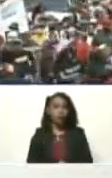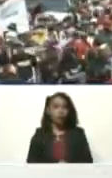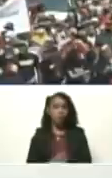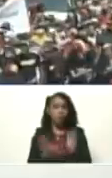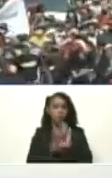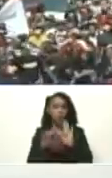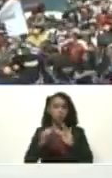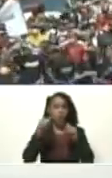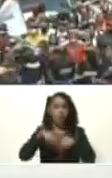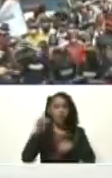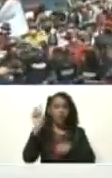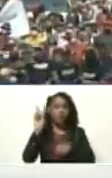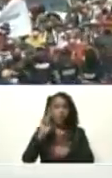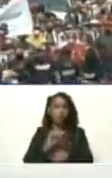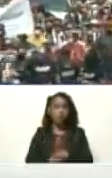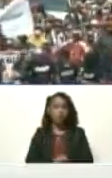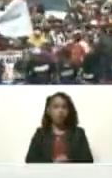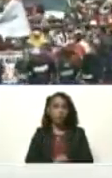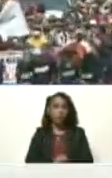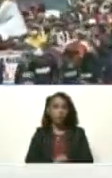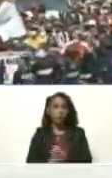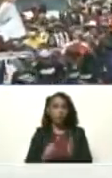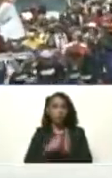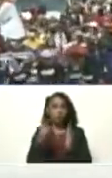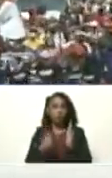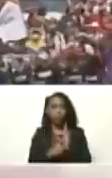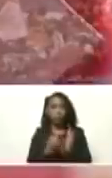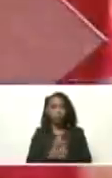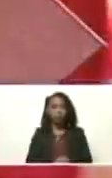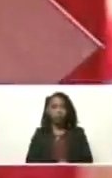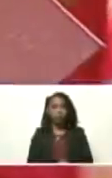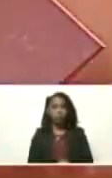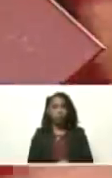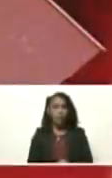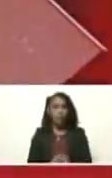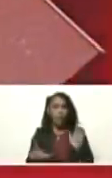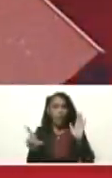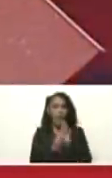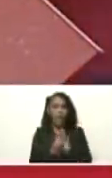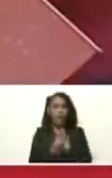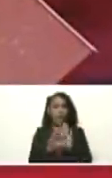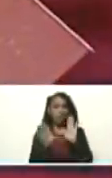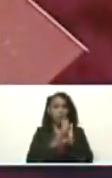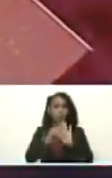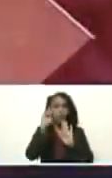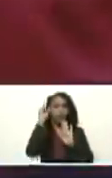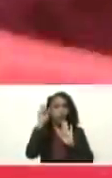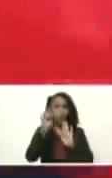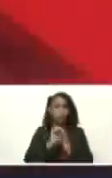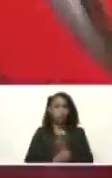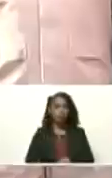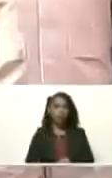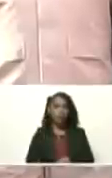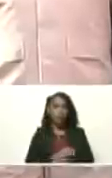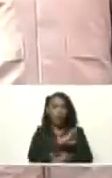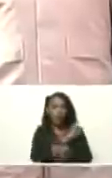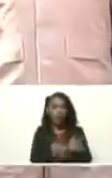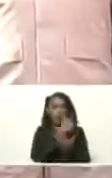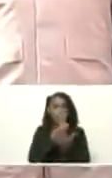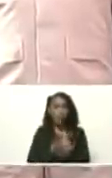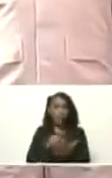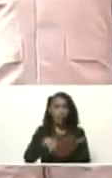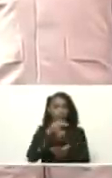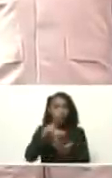Constituyente de Venezuela, plenipotenciaria, la ley constitucional de la Fuerza Armada